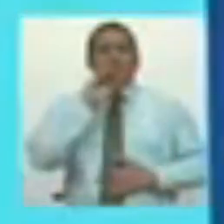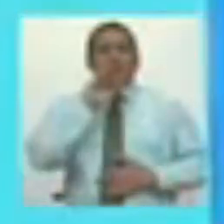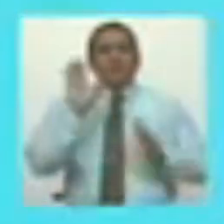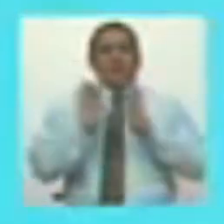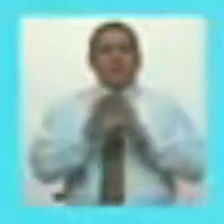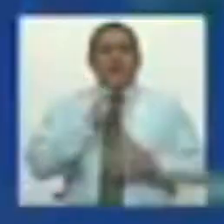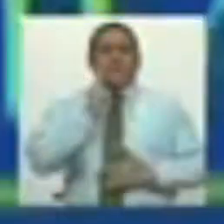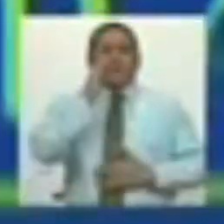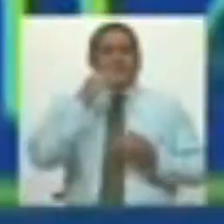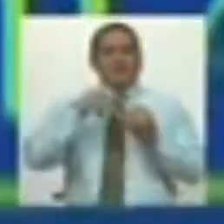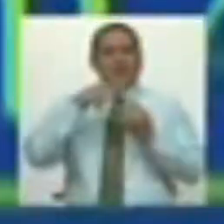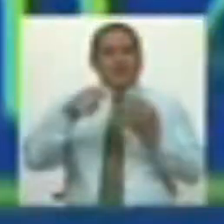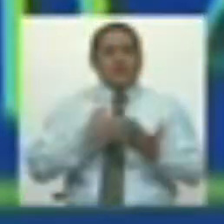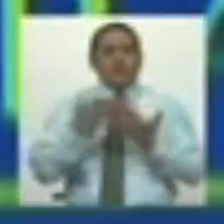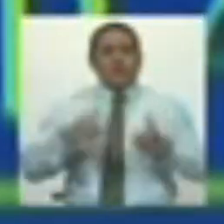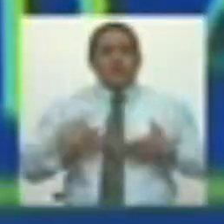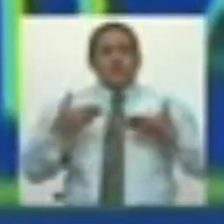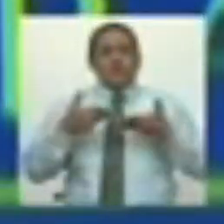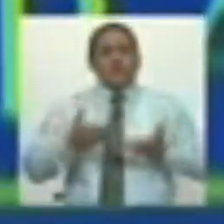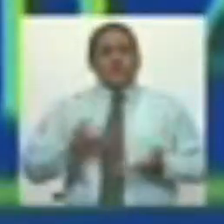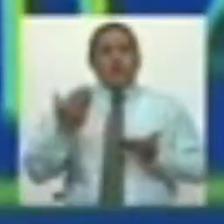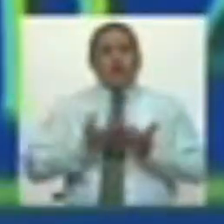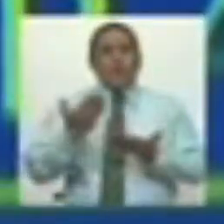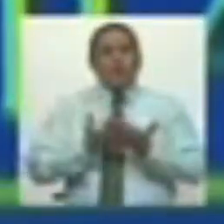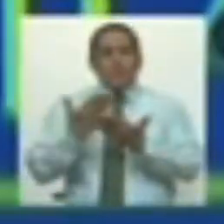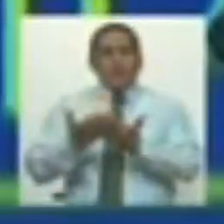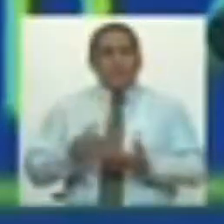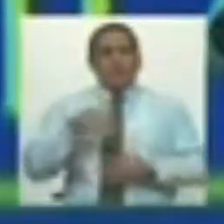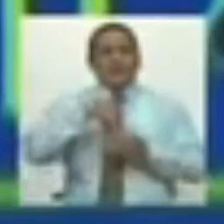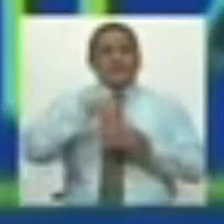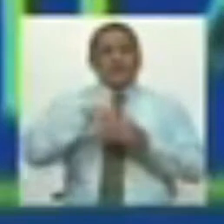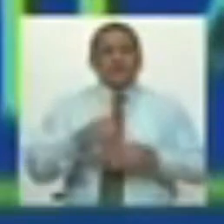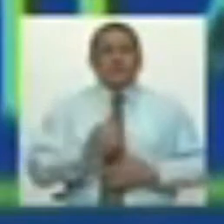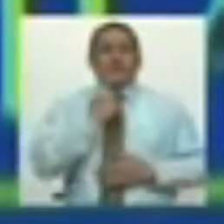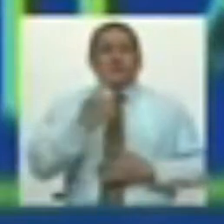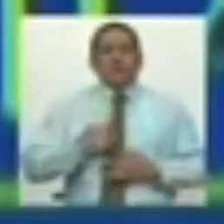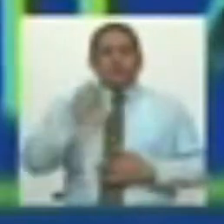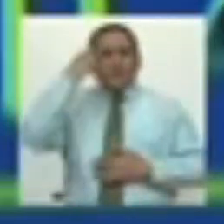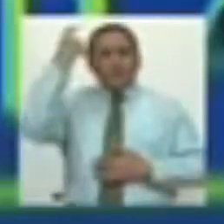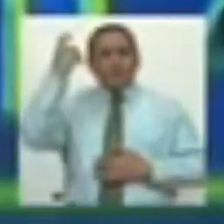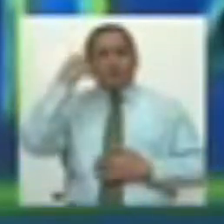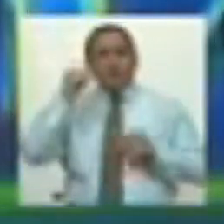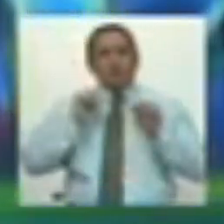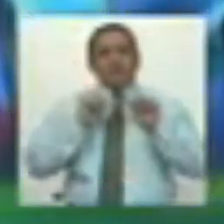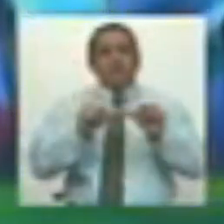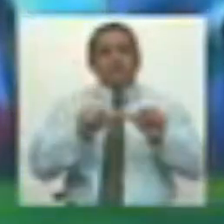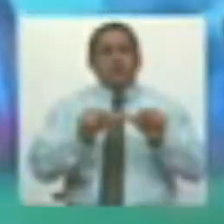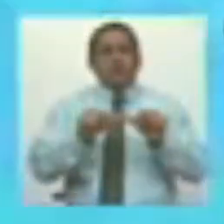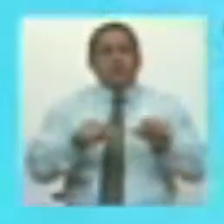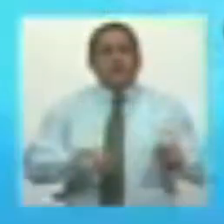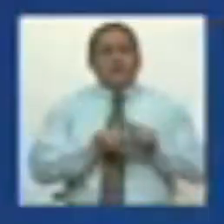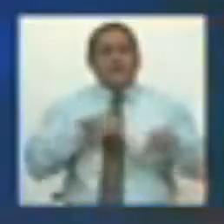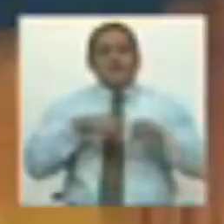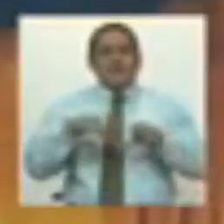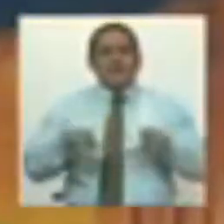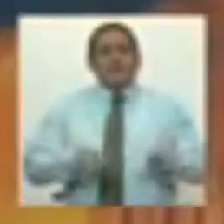una serie de cosas que se pueden ofertar porque las elecciones son una ilusión permanente permanente que